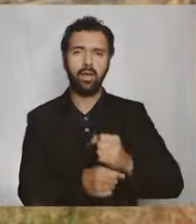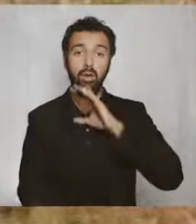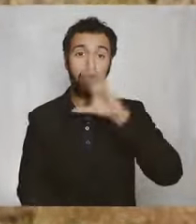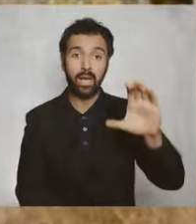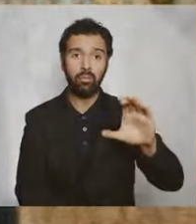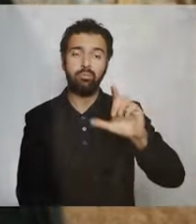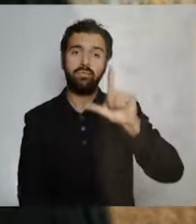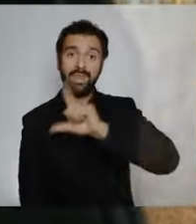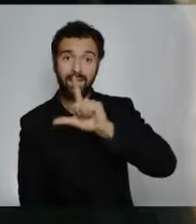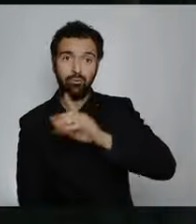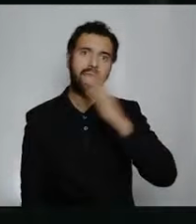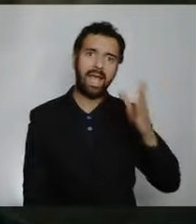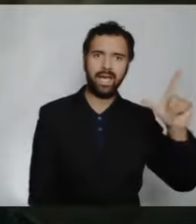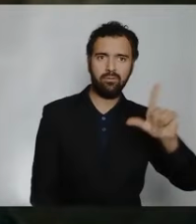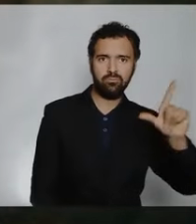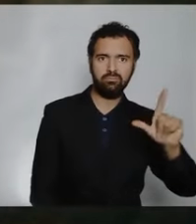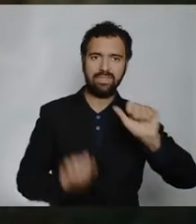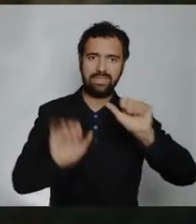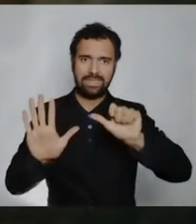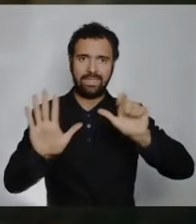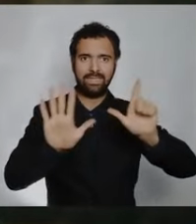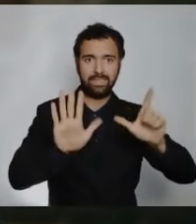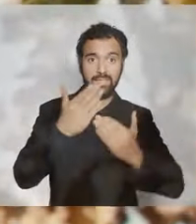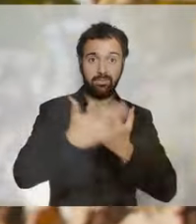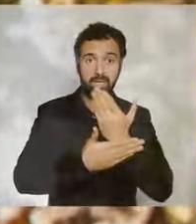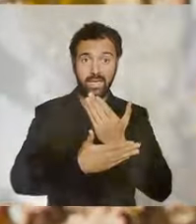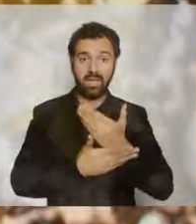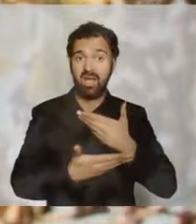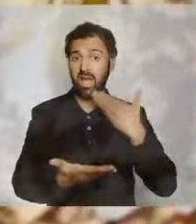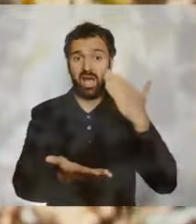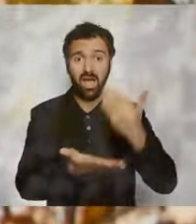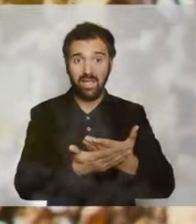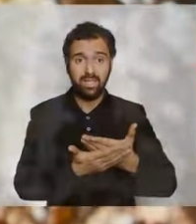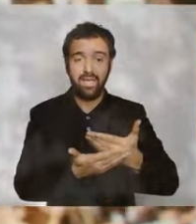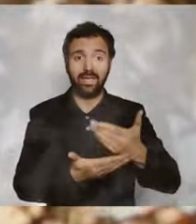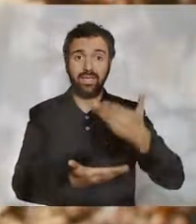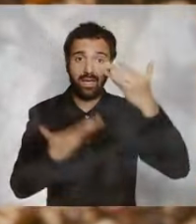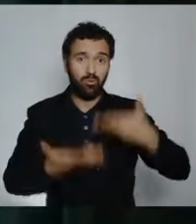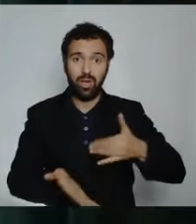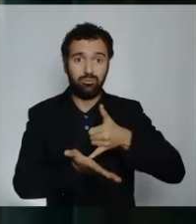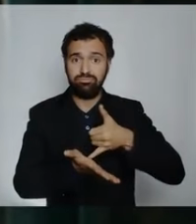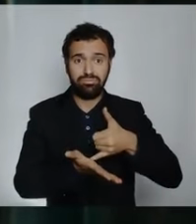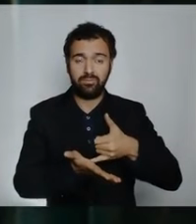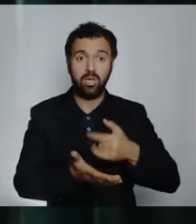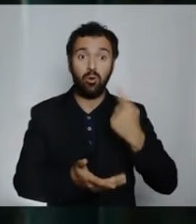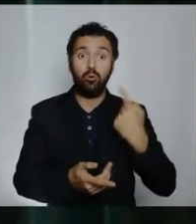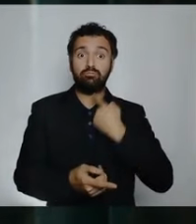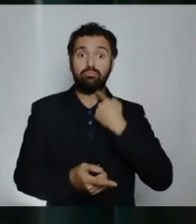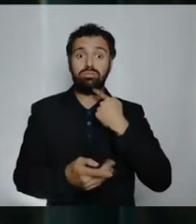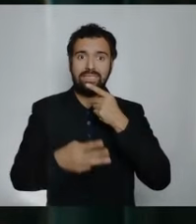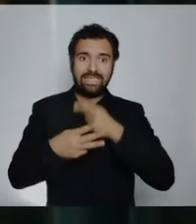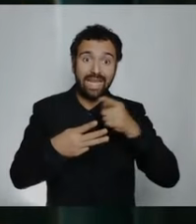El trabajo en el campo es de lunes a lunes, de las 6, 7 de la mañana hasta cuando ya muchas veces el cuerpo no da. Un descuido y perdía todo el trabajo que